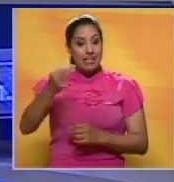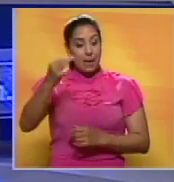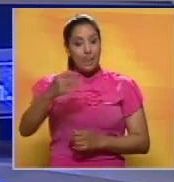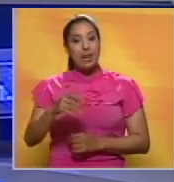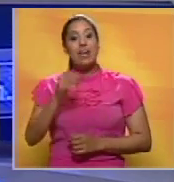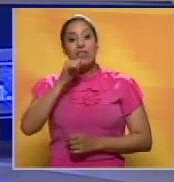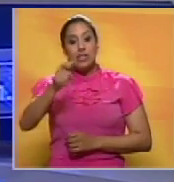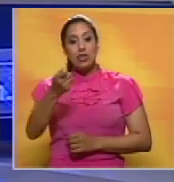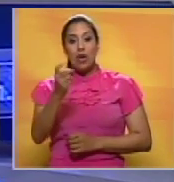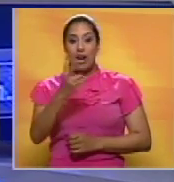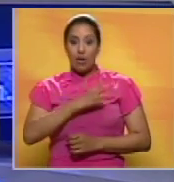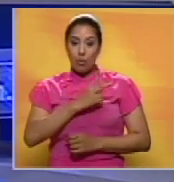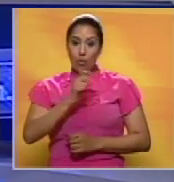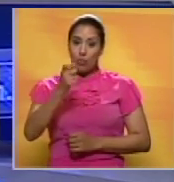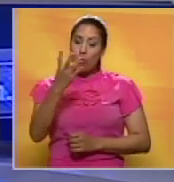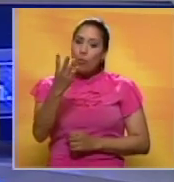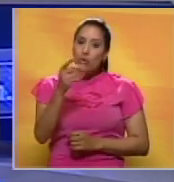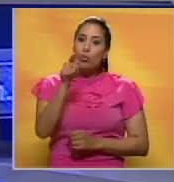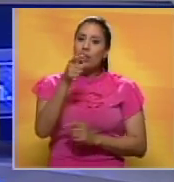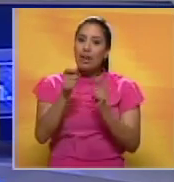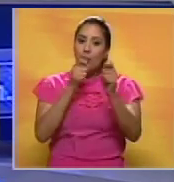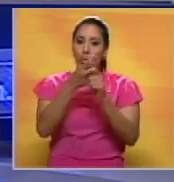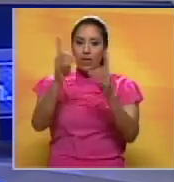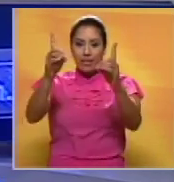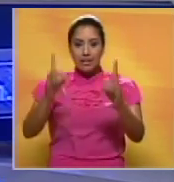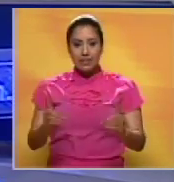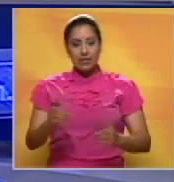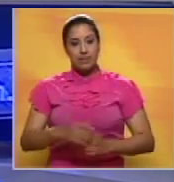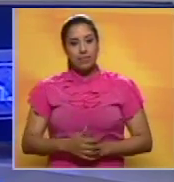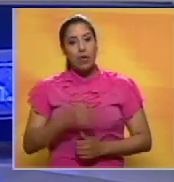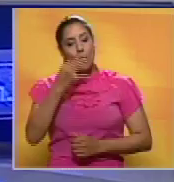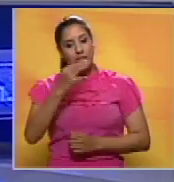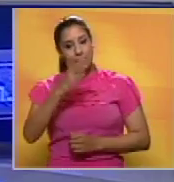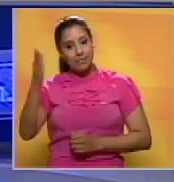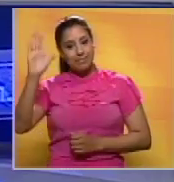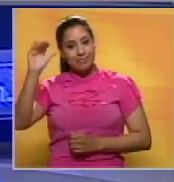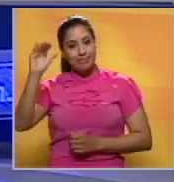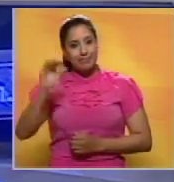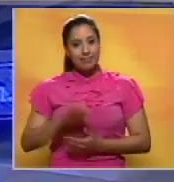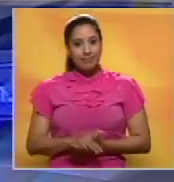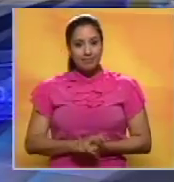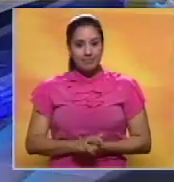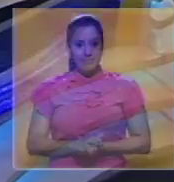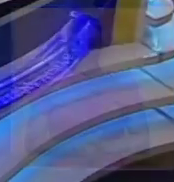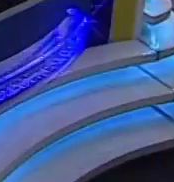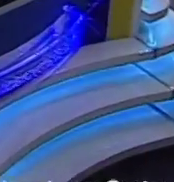siempre, Noticiero Venevisión Canal 4 reporta. Ustedes deciden. Buenas tardes para todos.